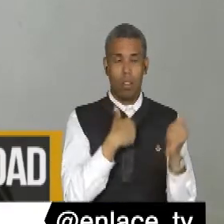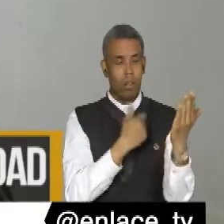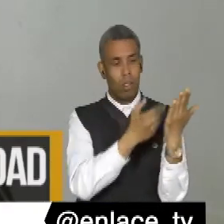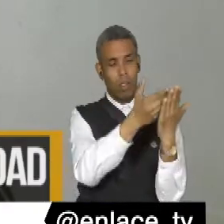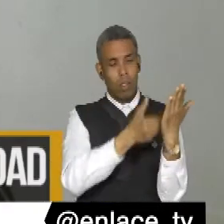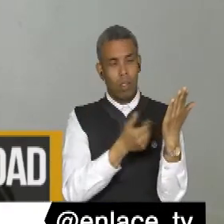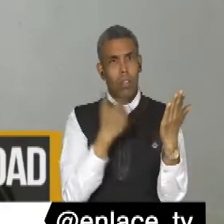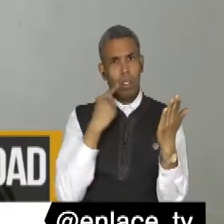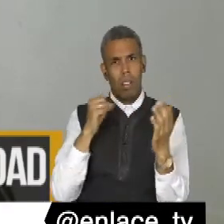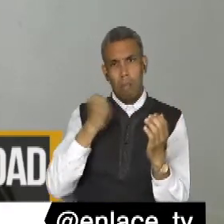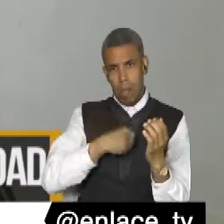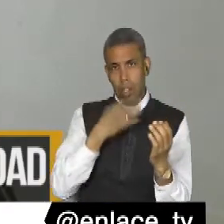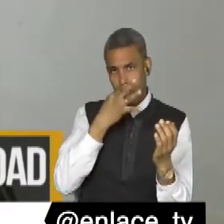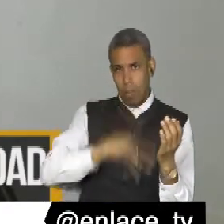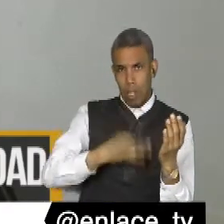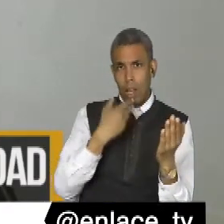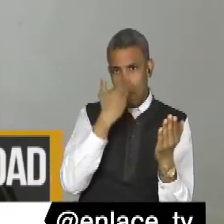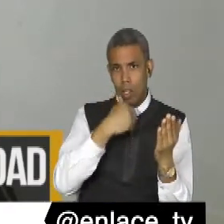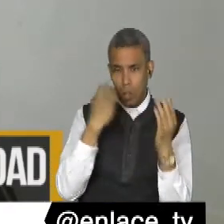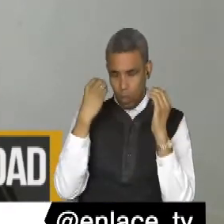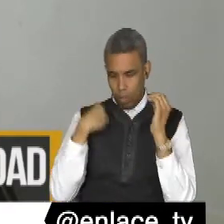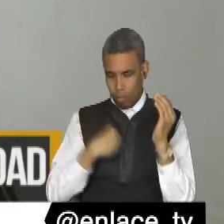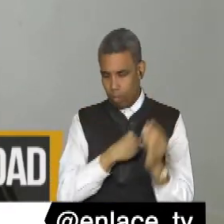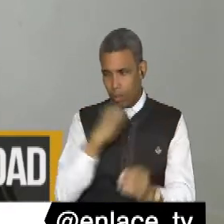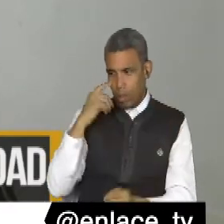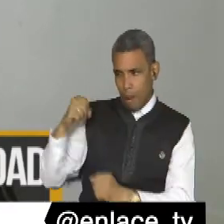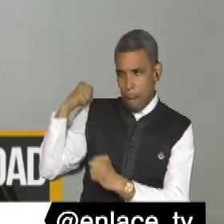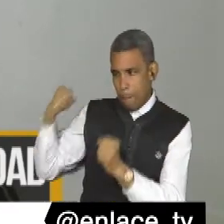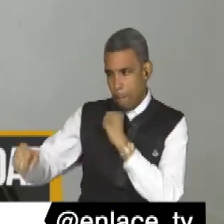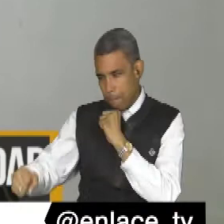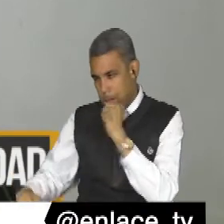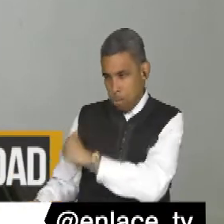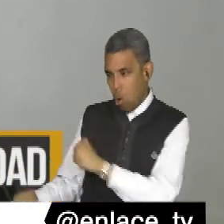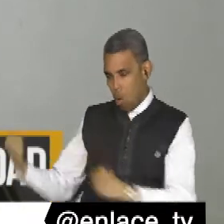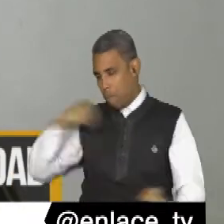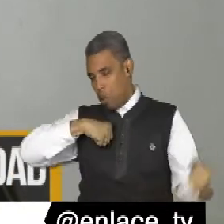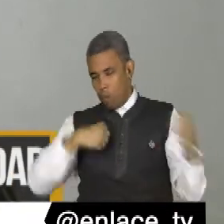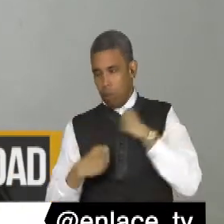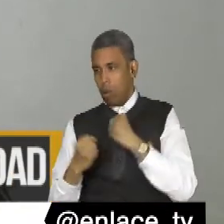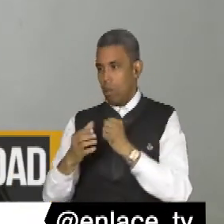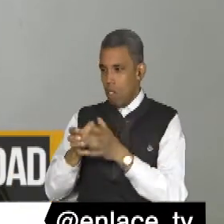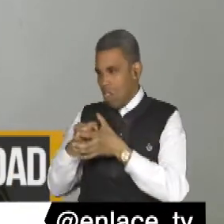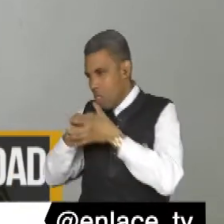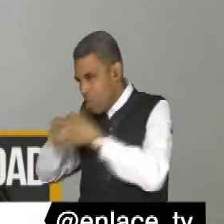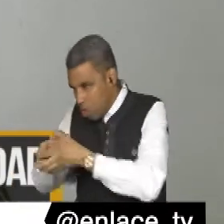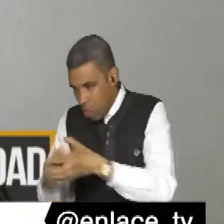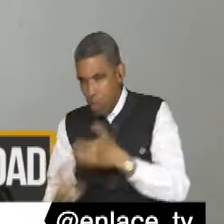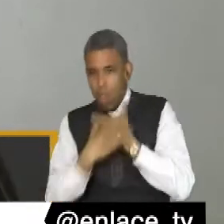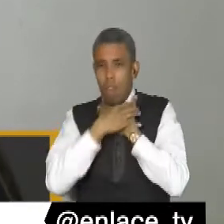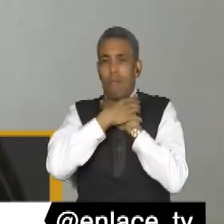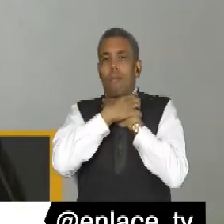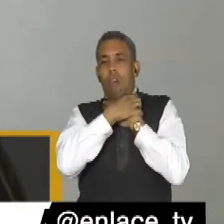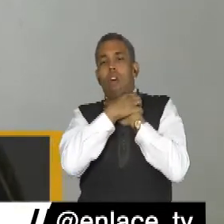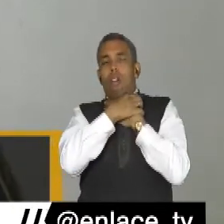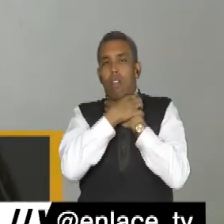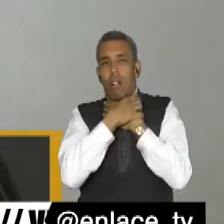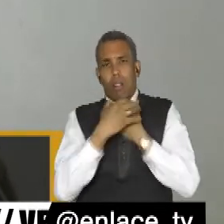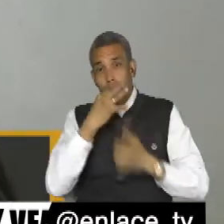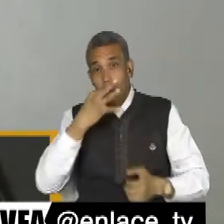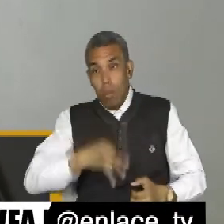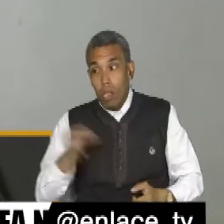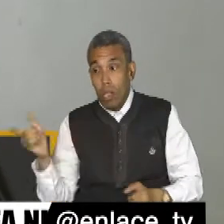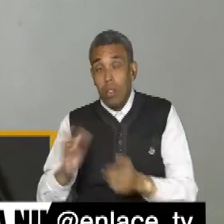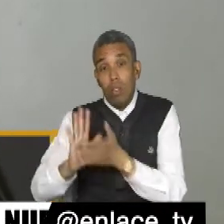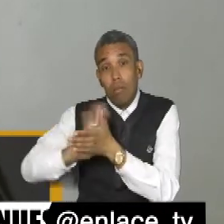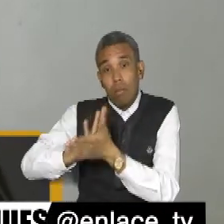sufrieron contusiones en varias partes de su cuerpo y ellos aducen que fueron incluso golpeados al interior de la estación de policía del